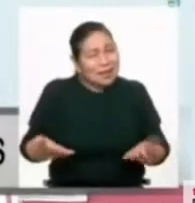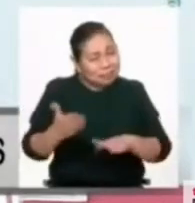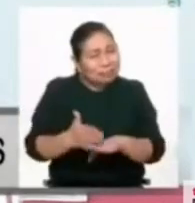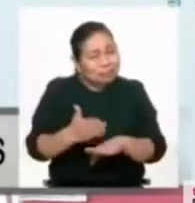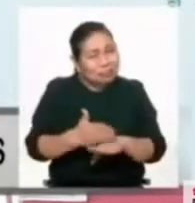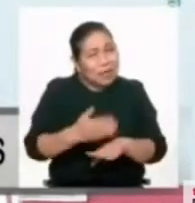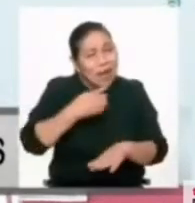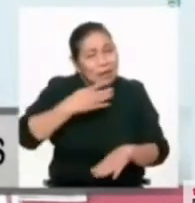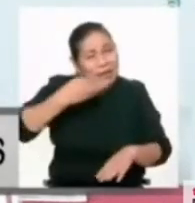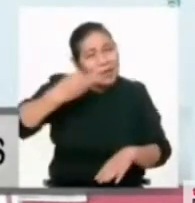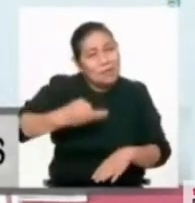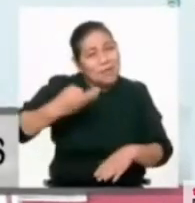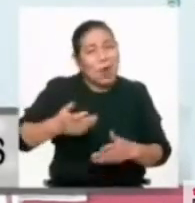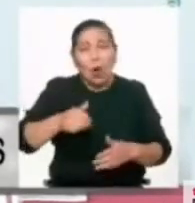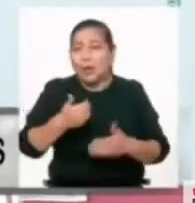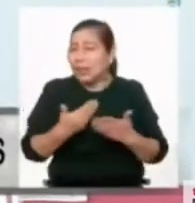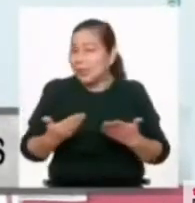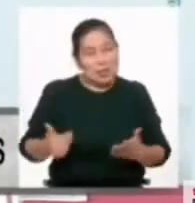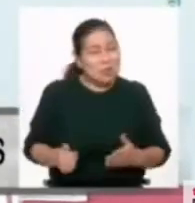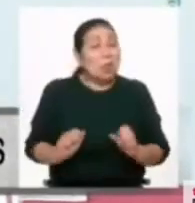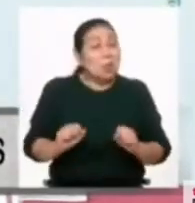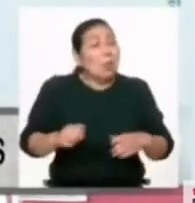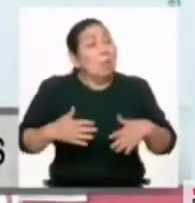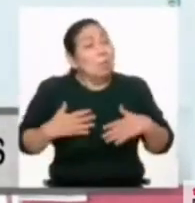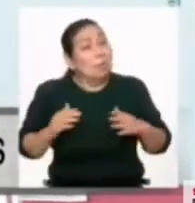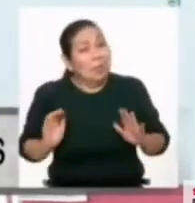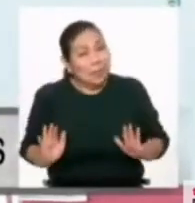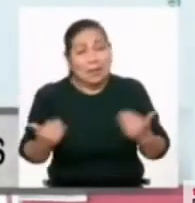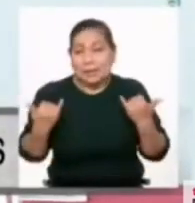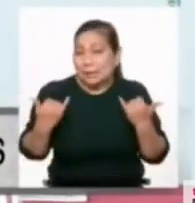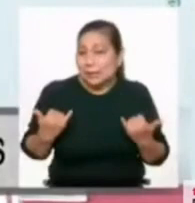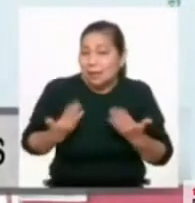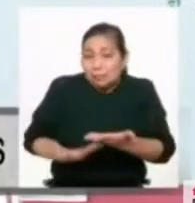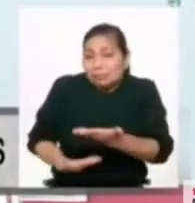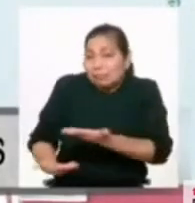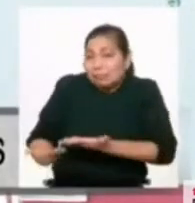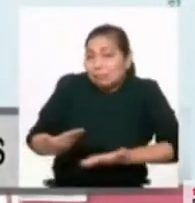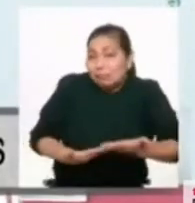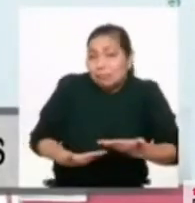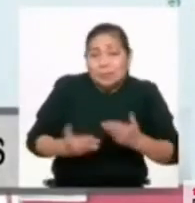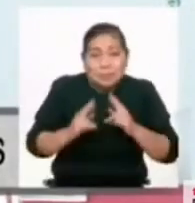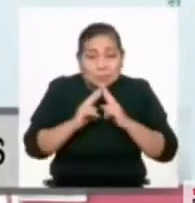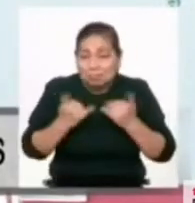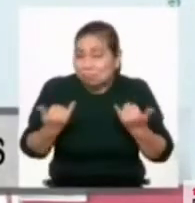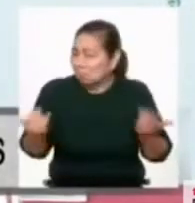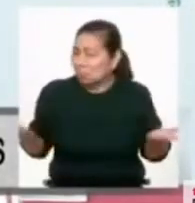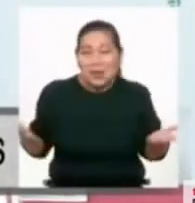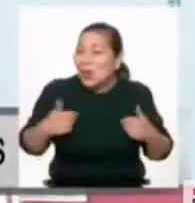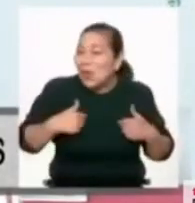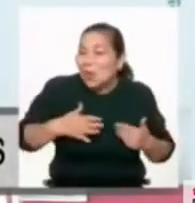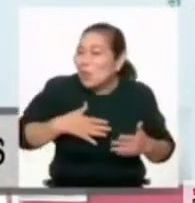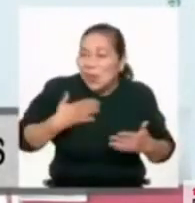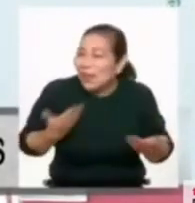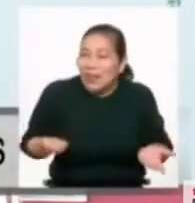desarrolló eso, con la verdad, no con otras cosas. ¿Podía yo en esa negociación resolver eso? No